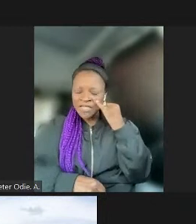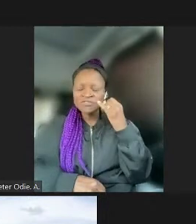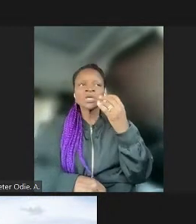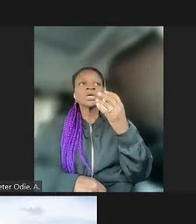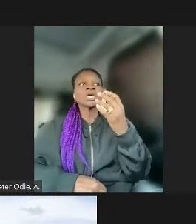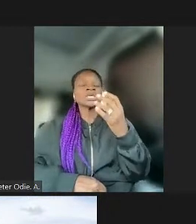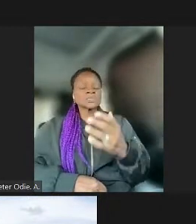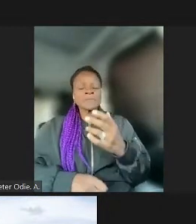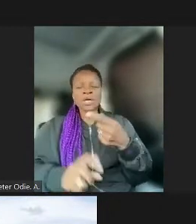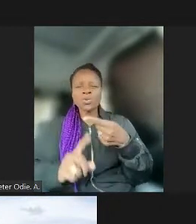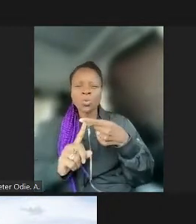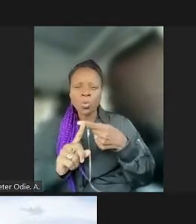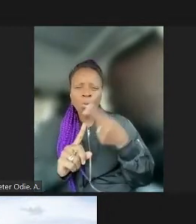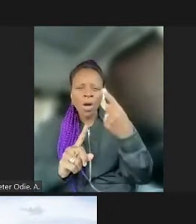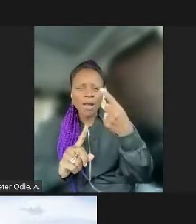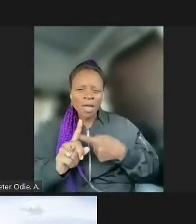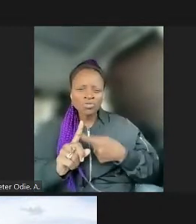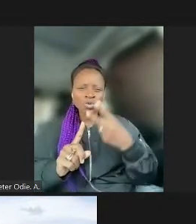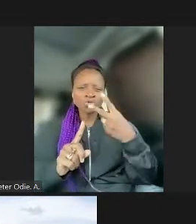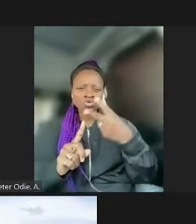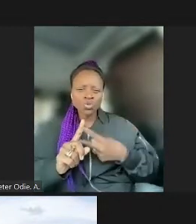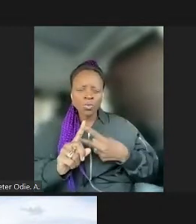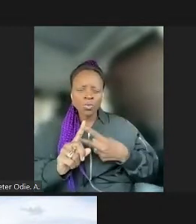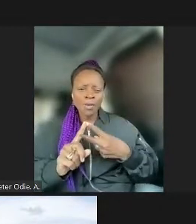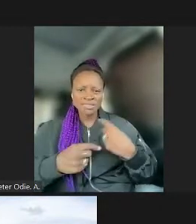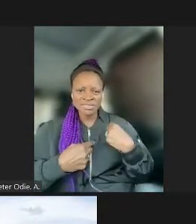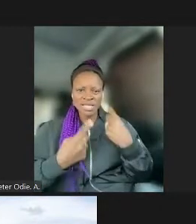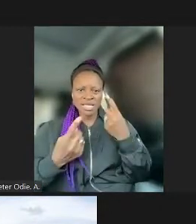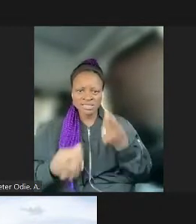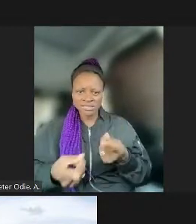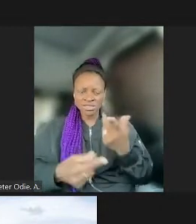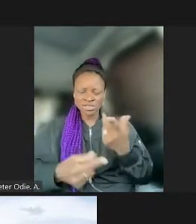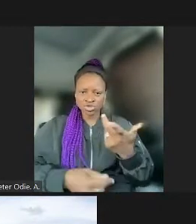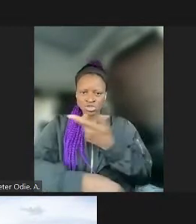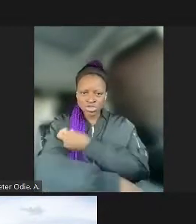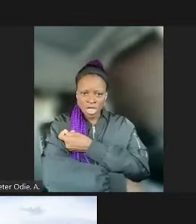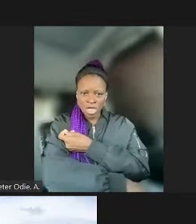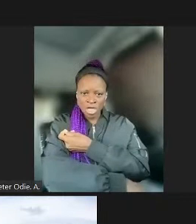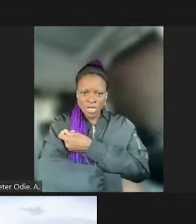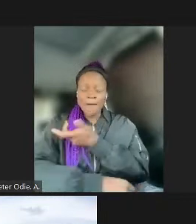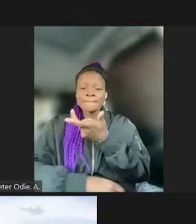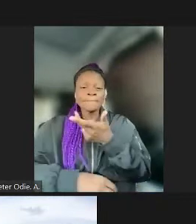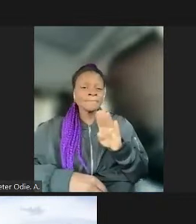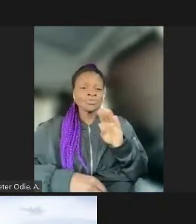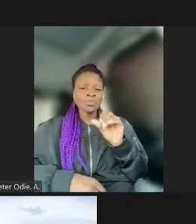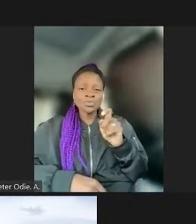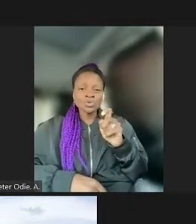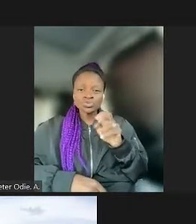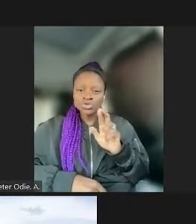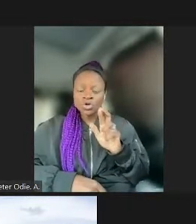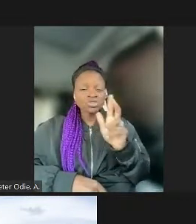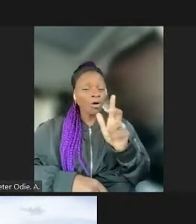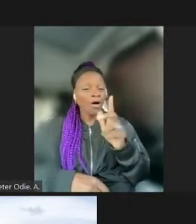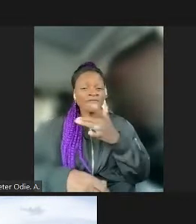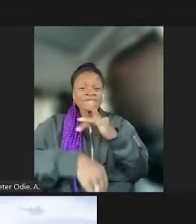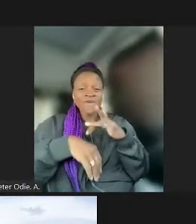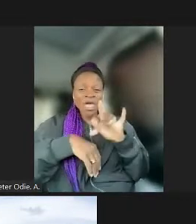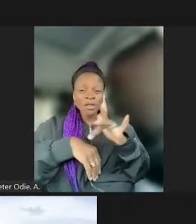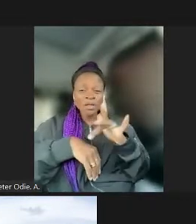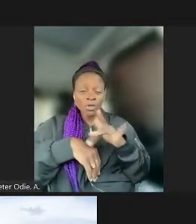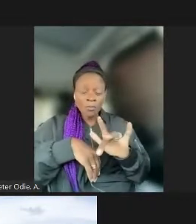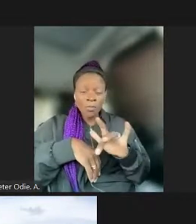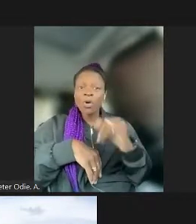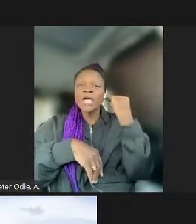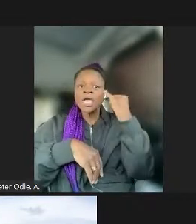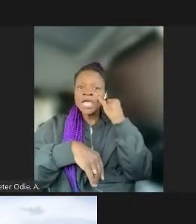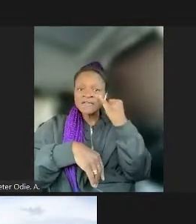y ya agarraron su, se agarraron su vacuna de Johnson & Johnson también. Ya están dispuestos para todos los que están arriba de